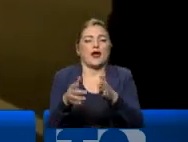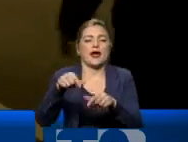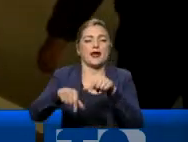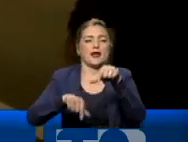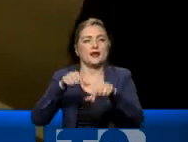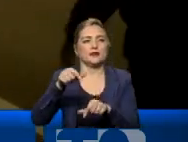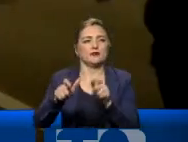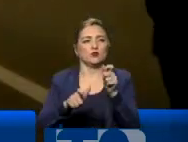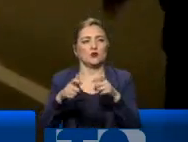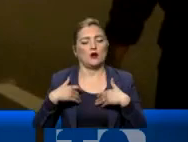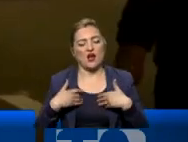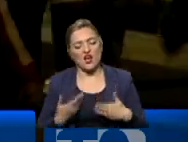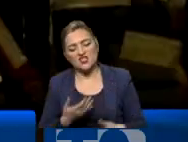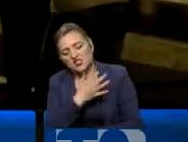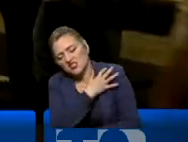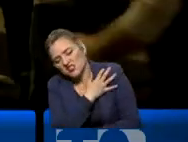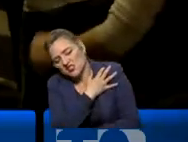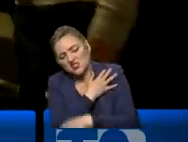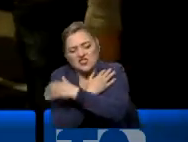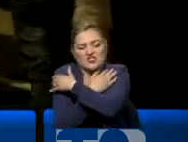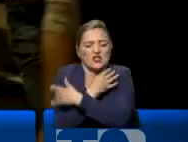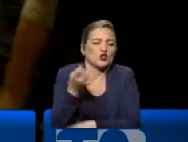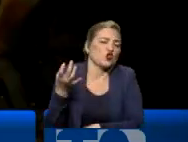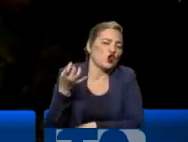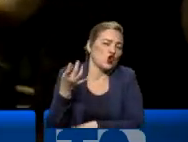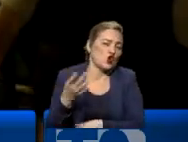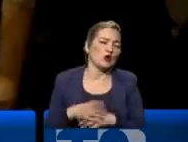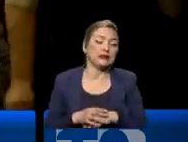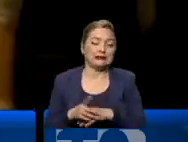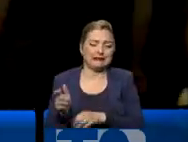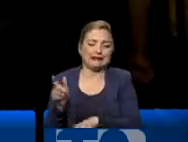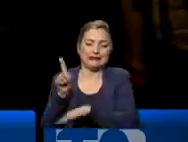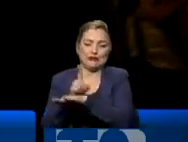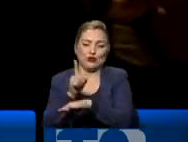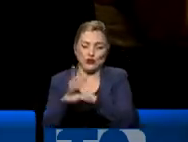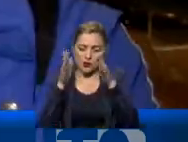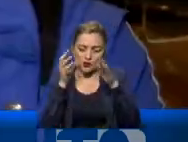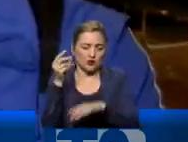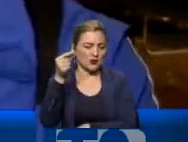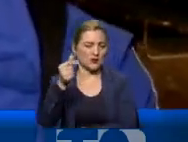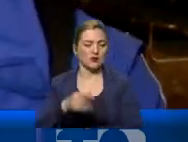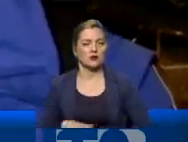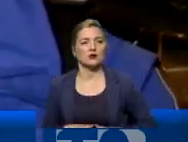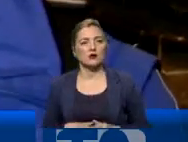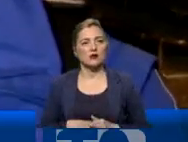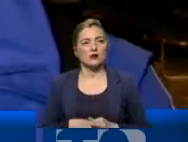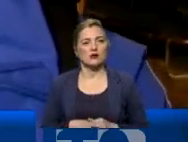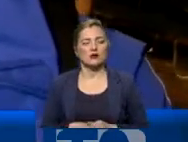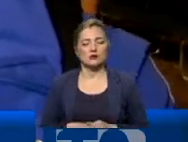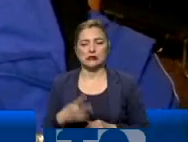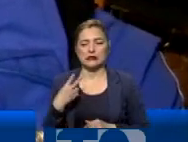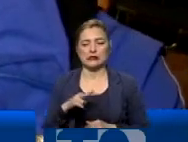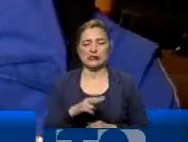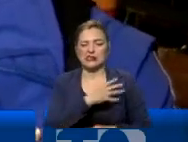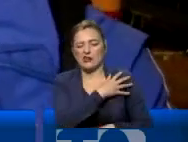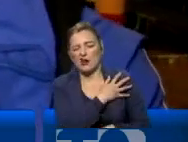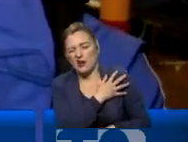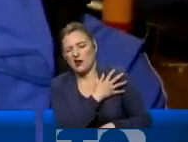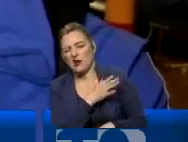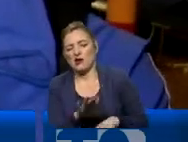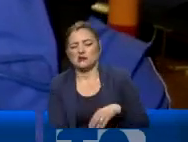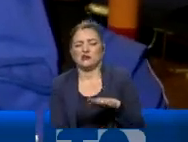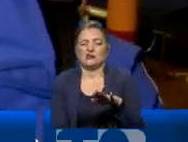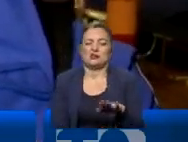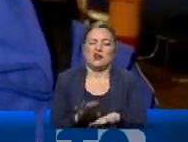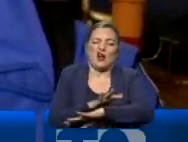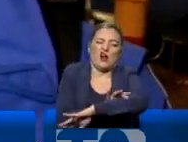sufrieron cansancio muscular y fue necesario la asistencia de paramédicos comienza a verse bastante las contracturas musculares